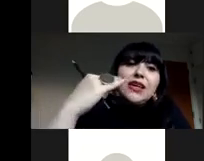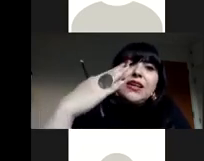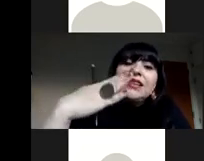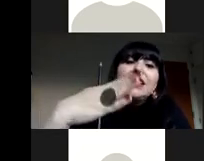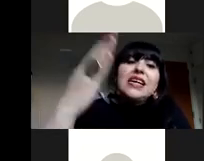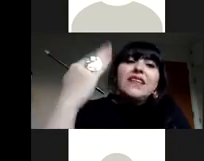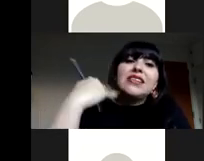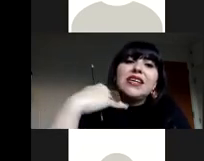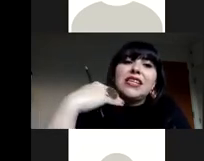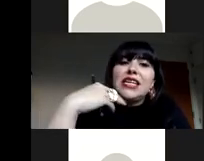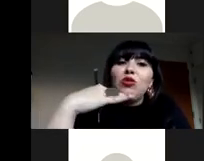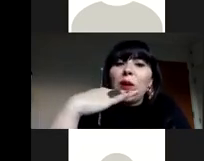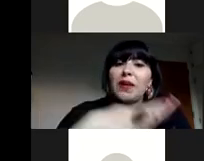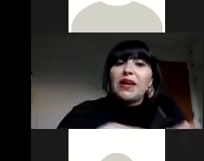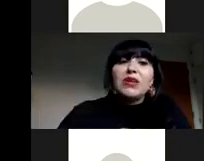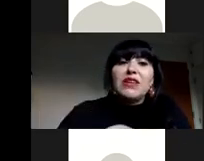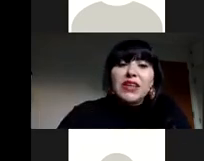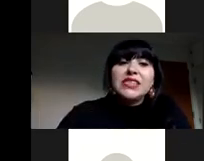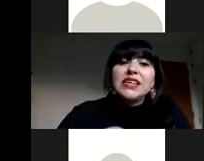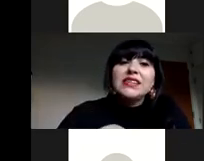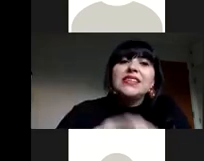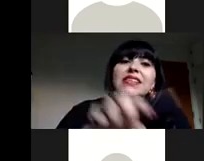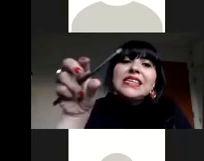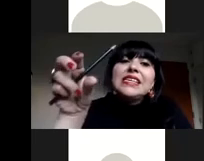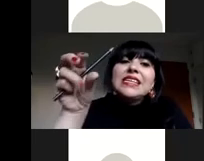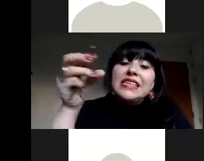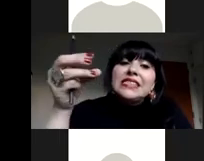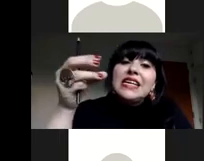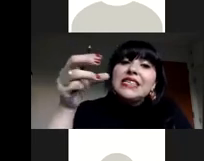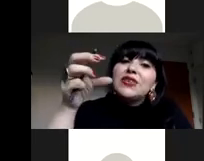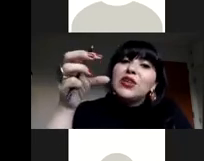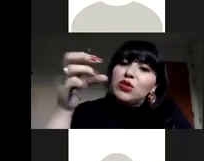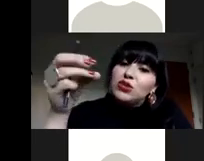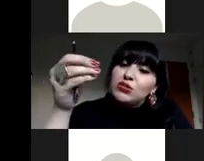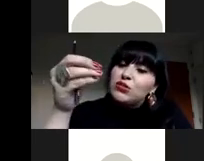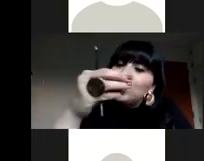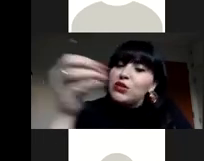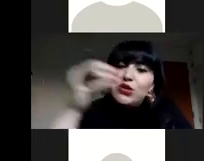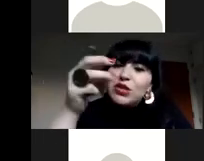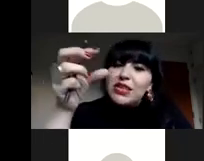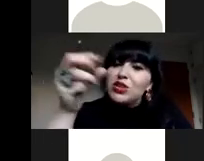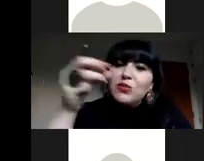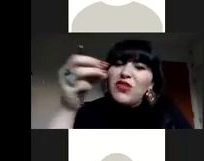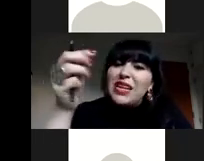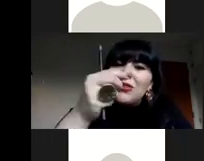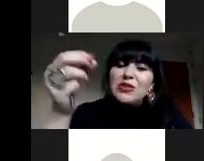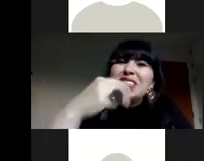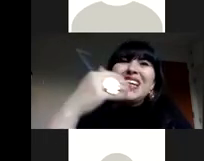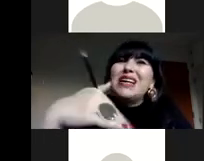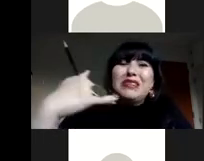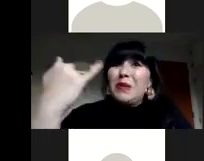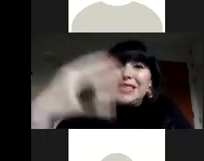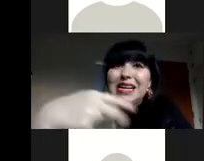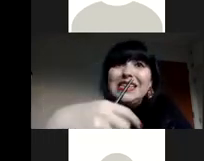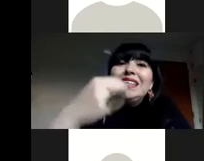que dejaban de tener lucas para cuentas básicas, esos recursos no se movían. Entonces no es que haya